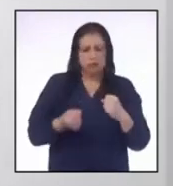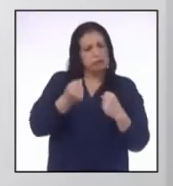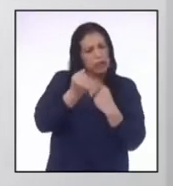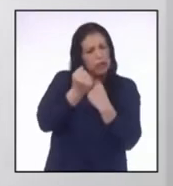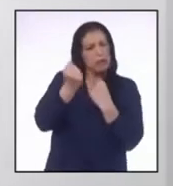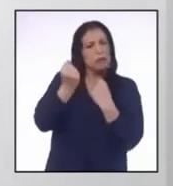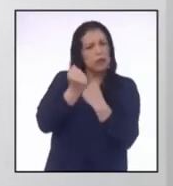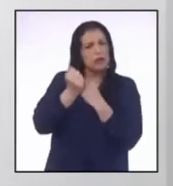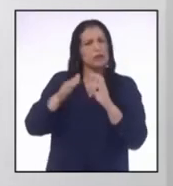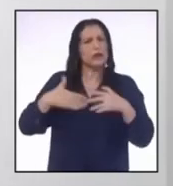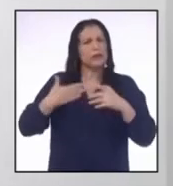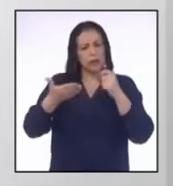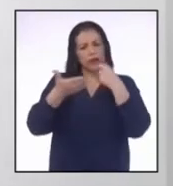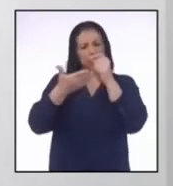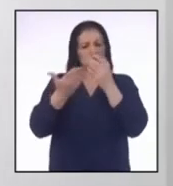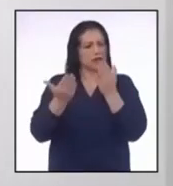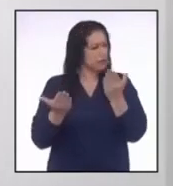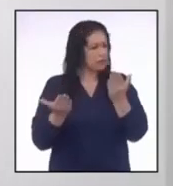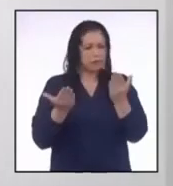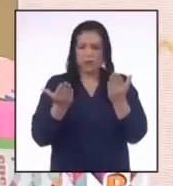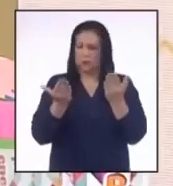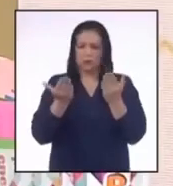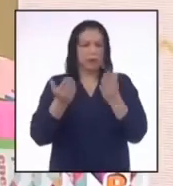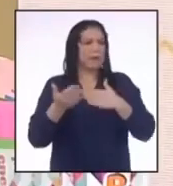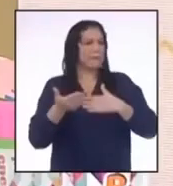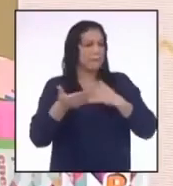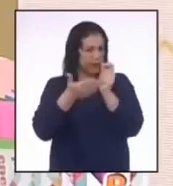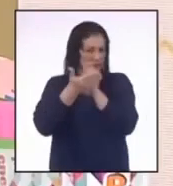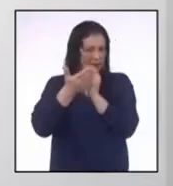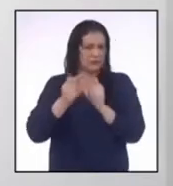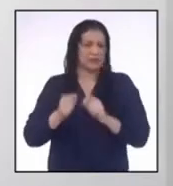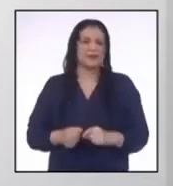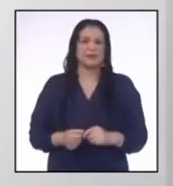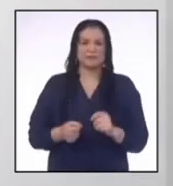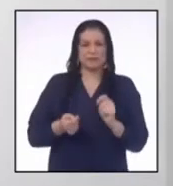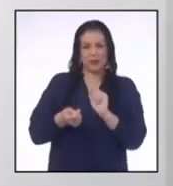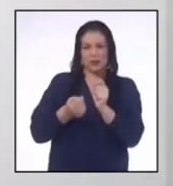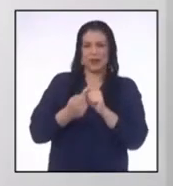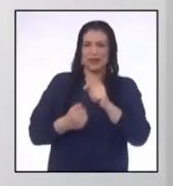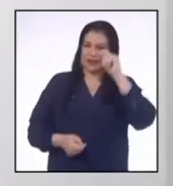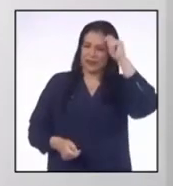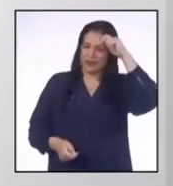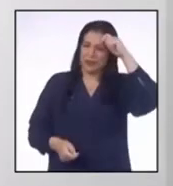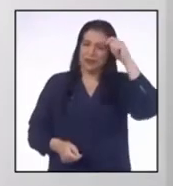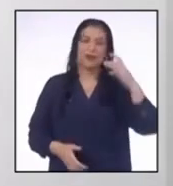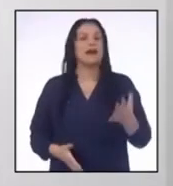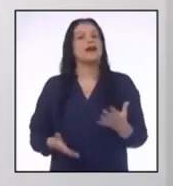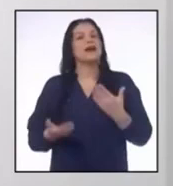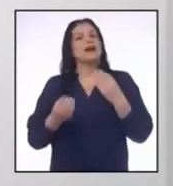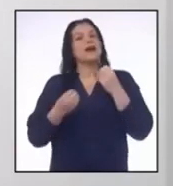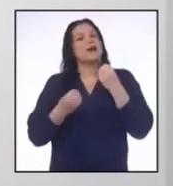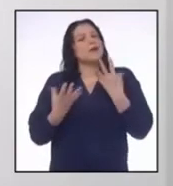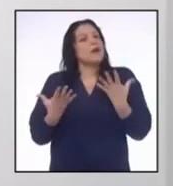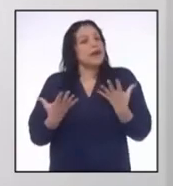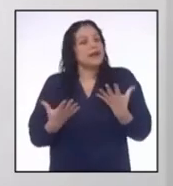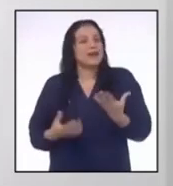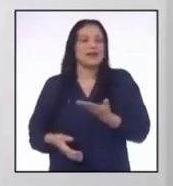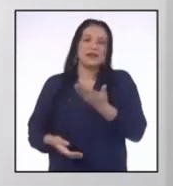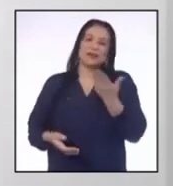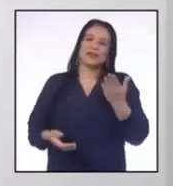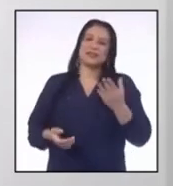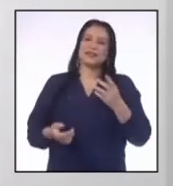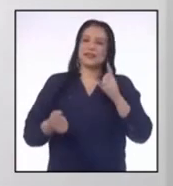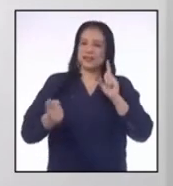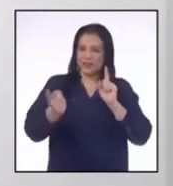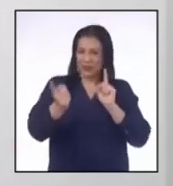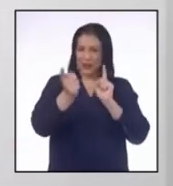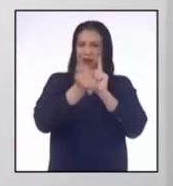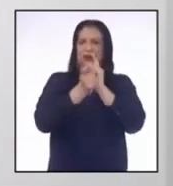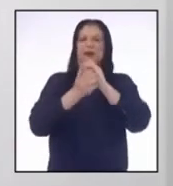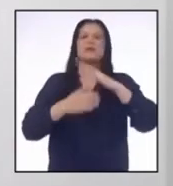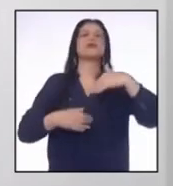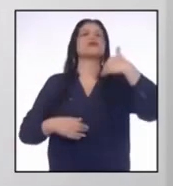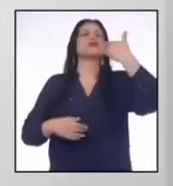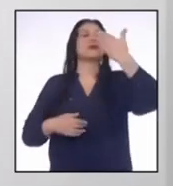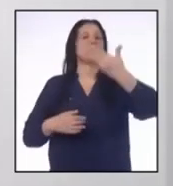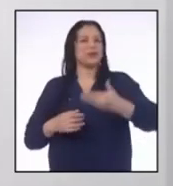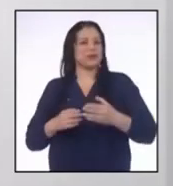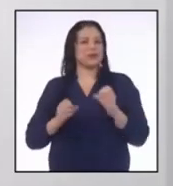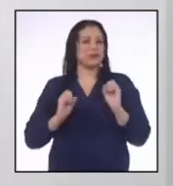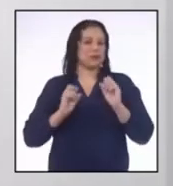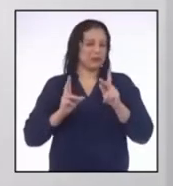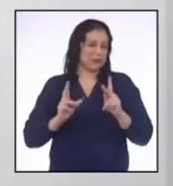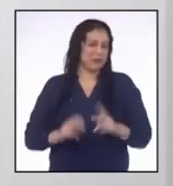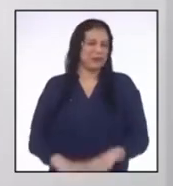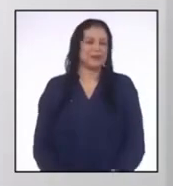ella para revisar sus textos. Anotado. Bueno, Stephanie y Junior, nos vemos en una